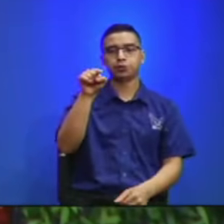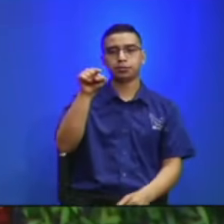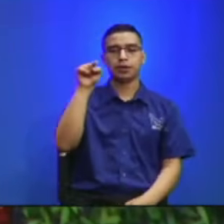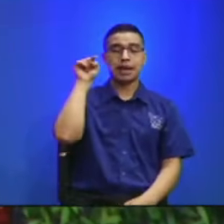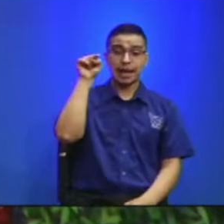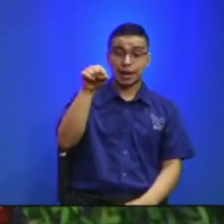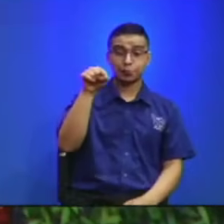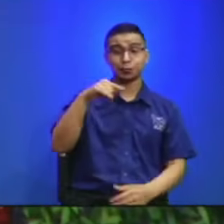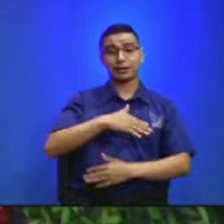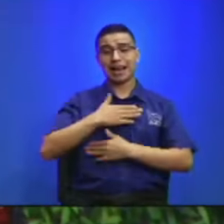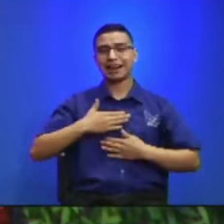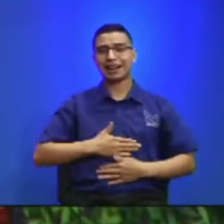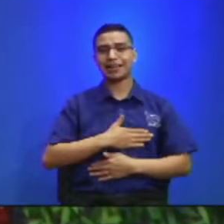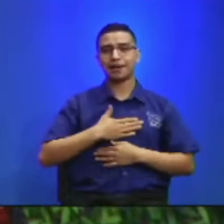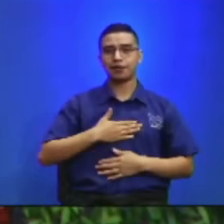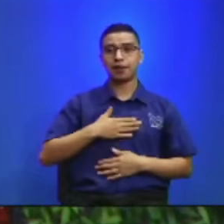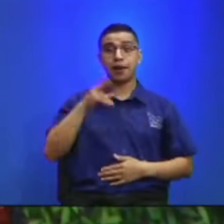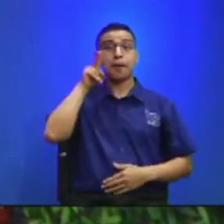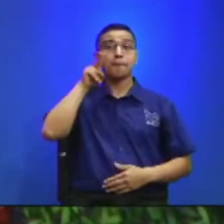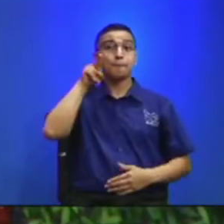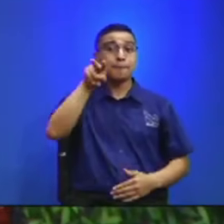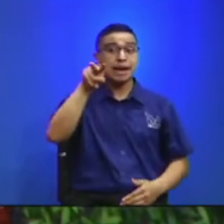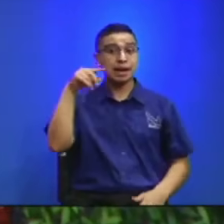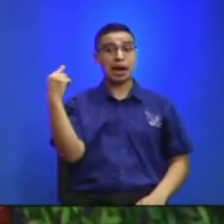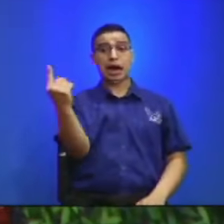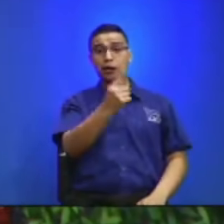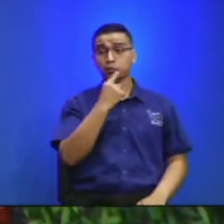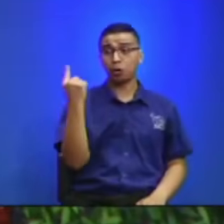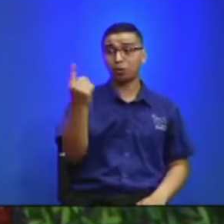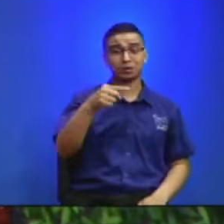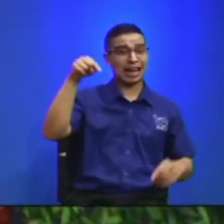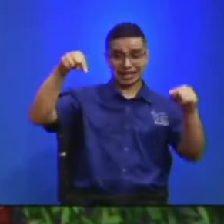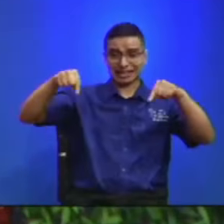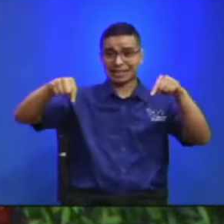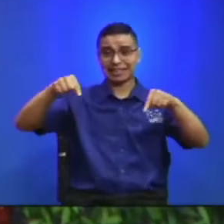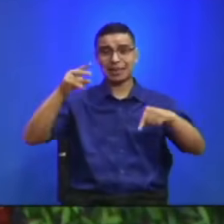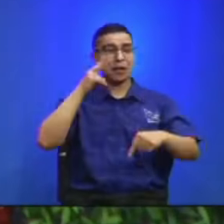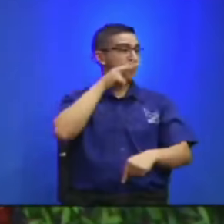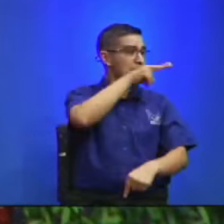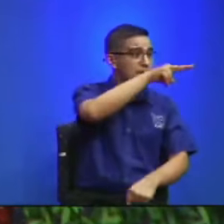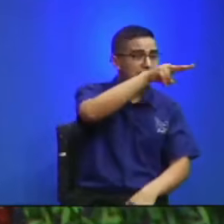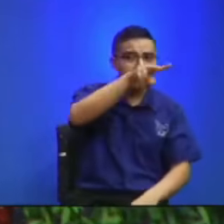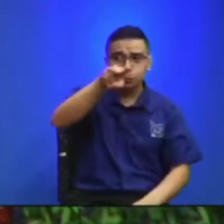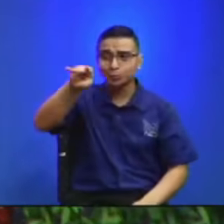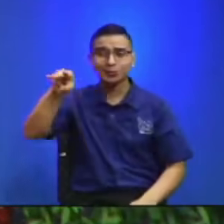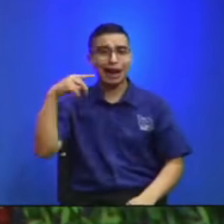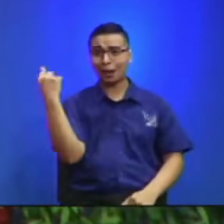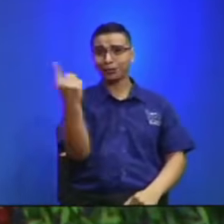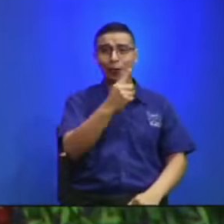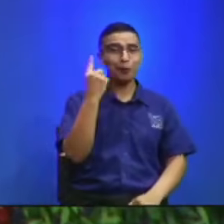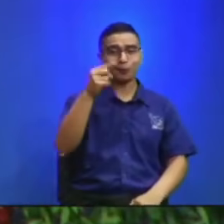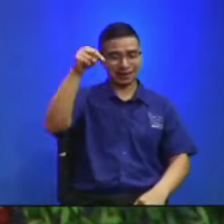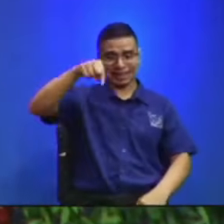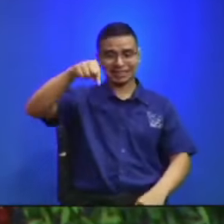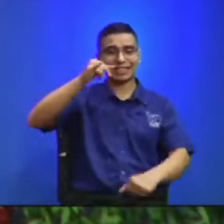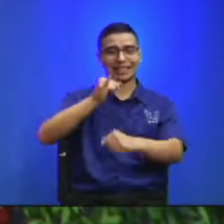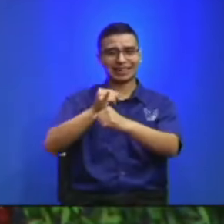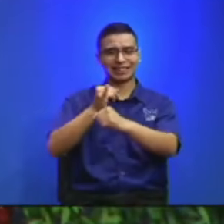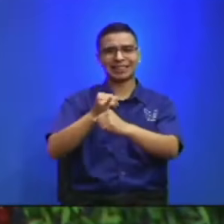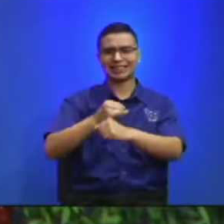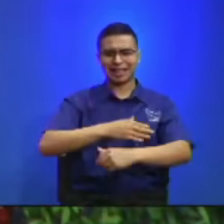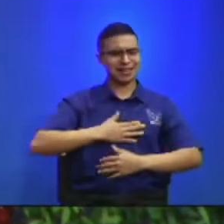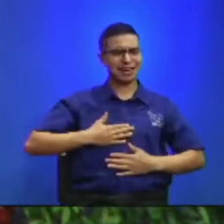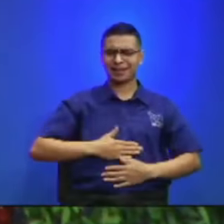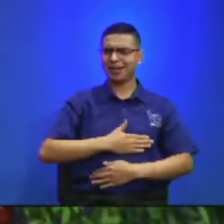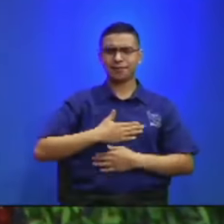volvernos a ver sentarnos platicar entre nosotros que somos que sentimos lo mismo que